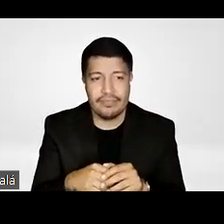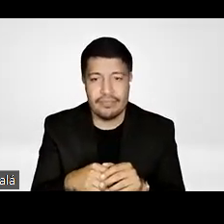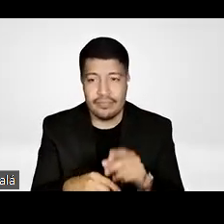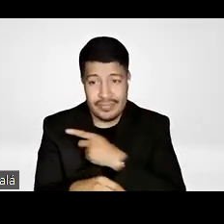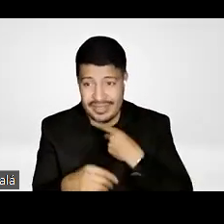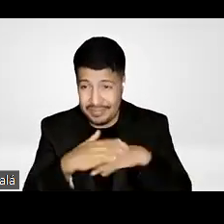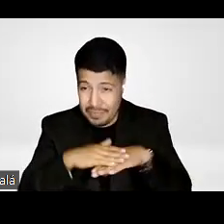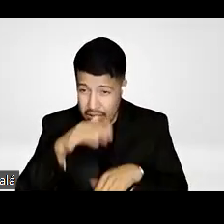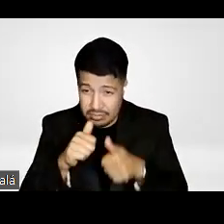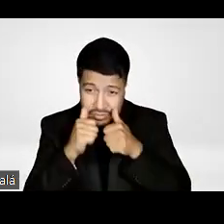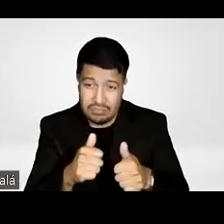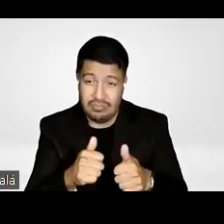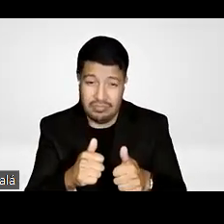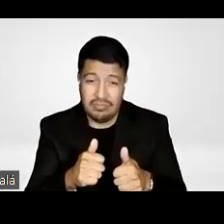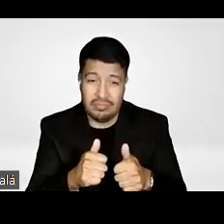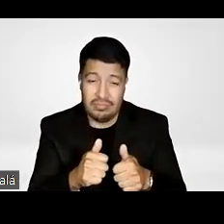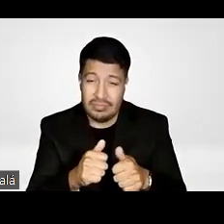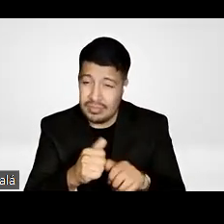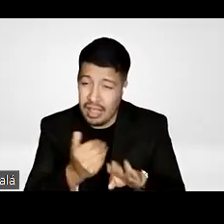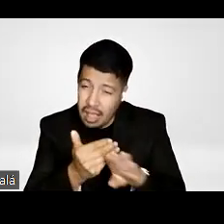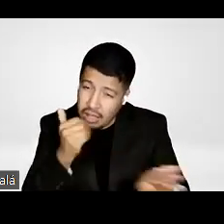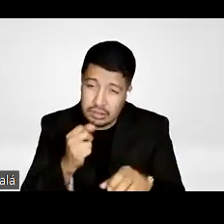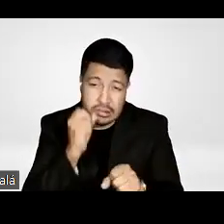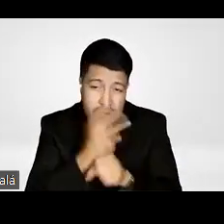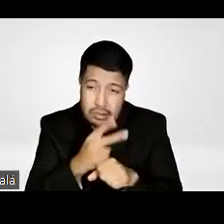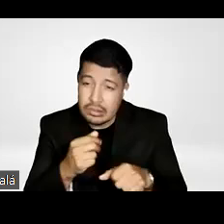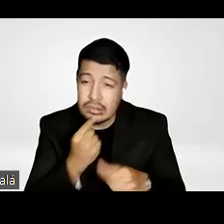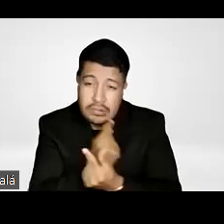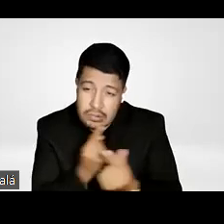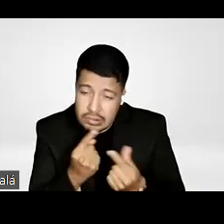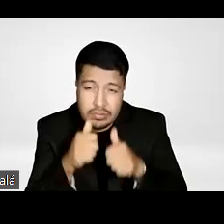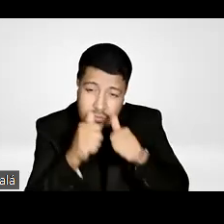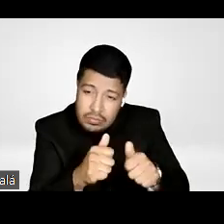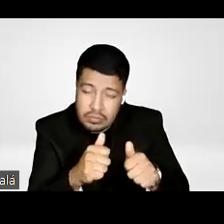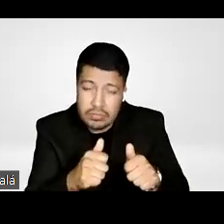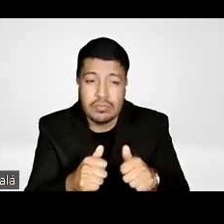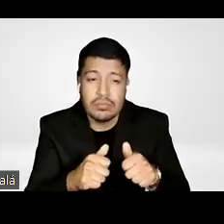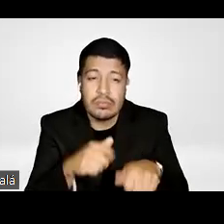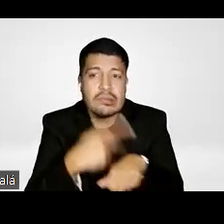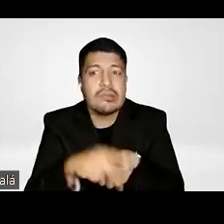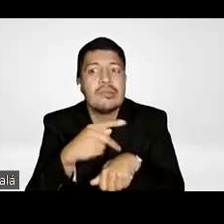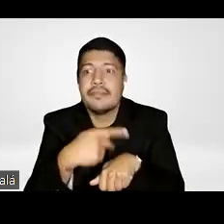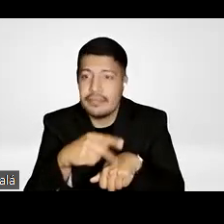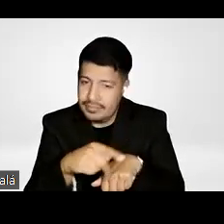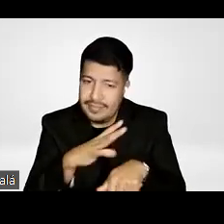atentos e intervenir más tempranamente, porque son niños que tienen más factores en su contra.